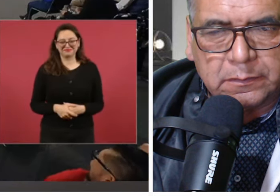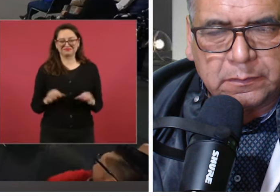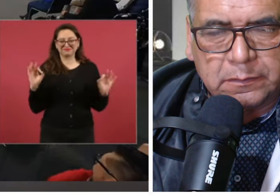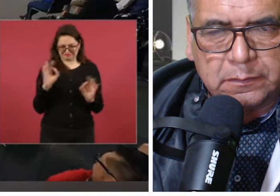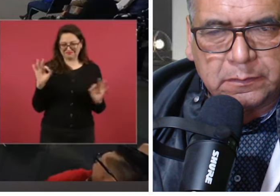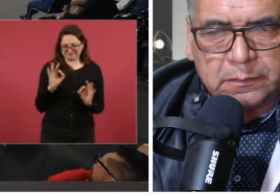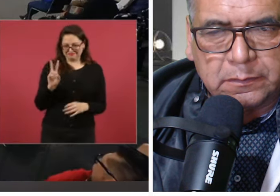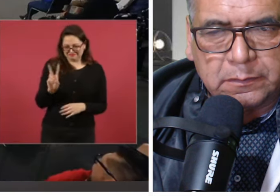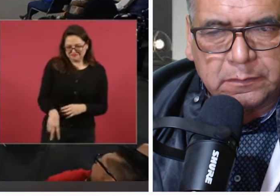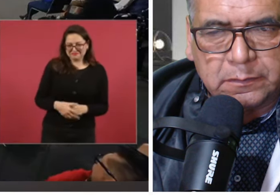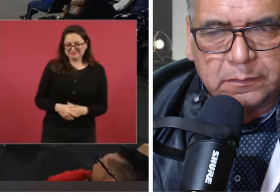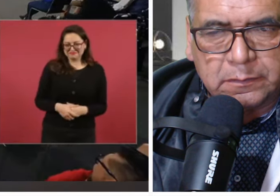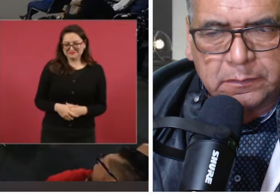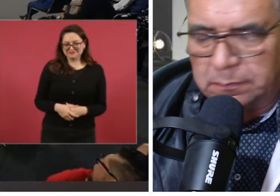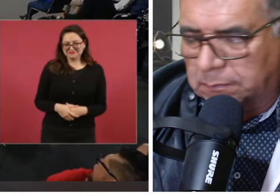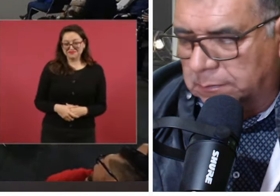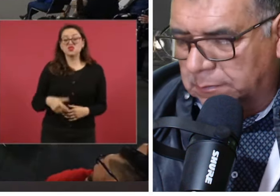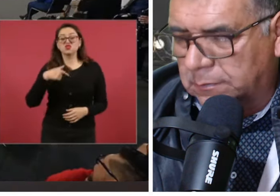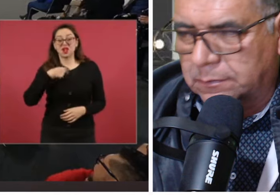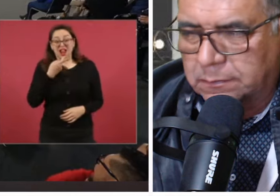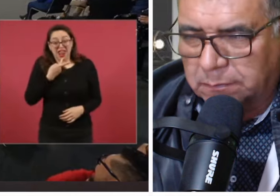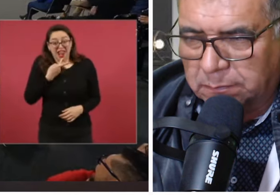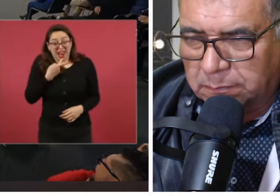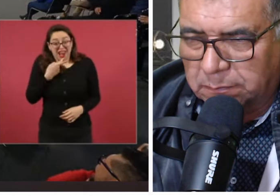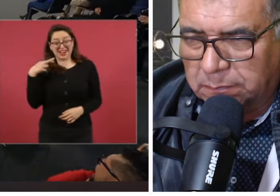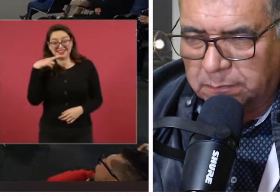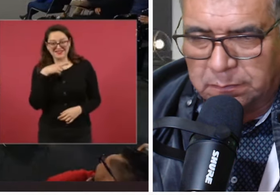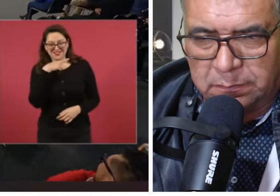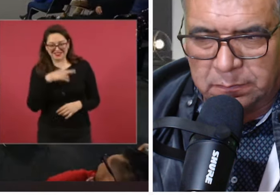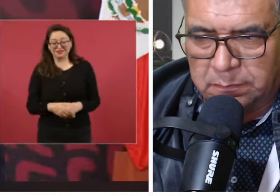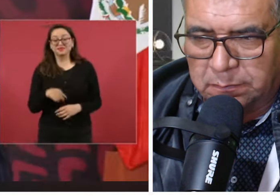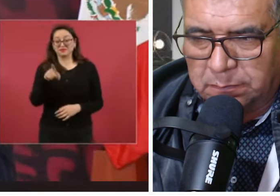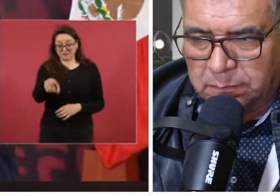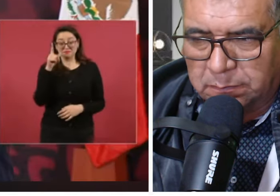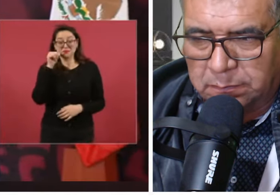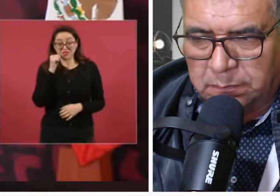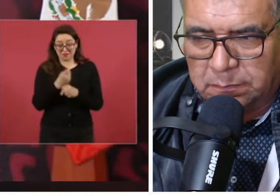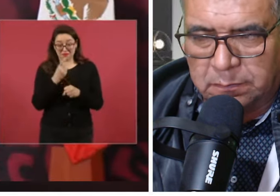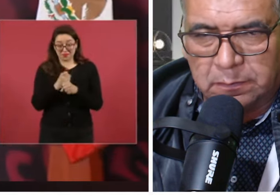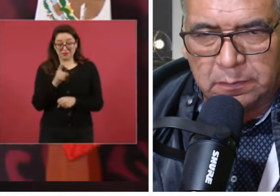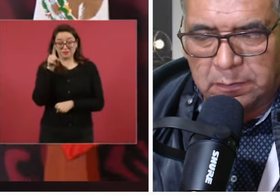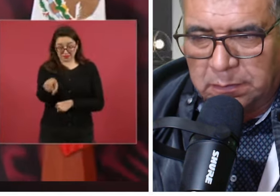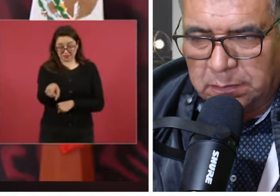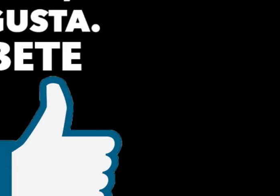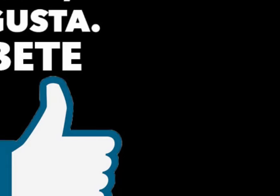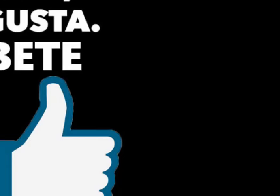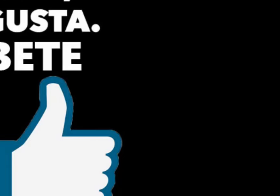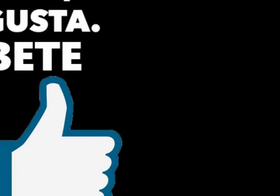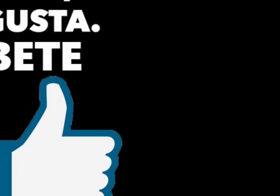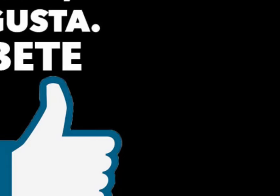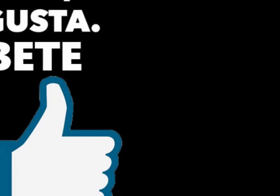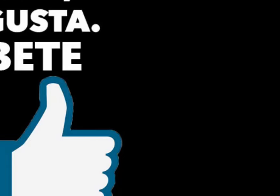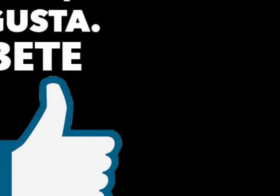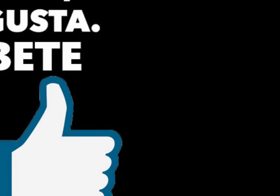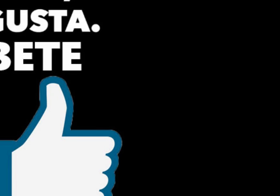TikTok, hasta ya hablo de corrido. ¿Te quedas pendiente? Mañana tú primero. Tú primero.